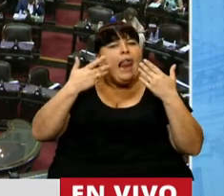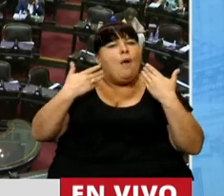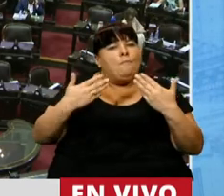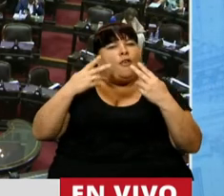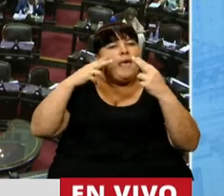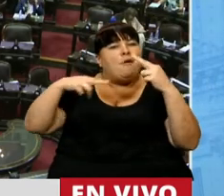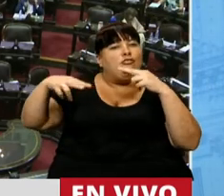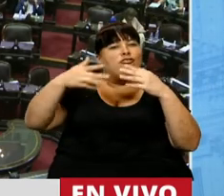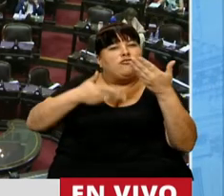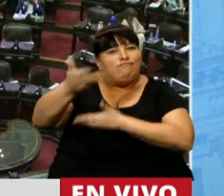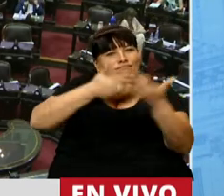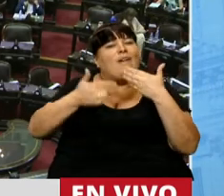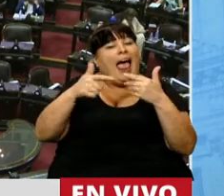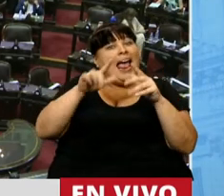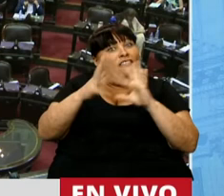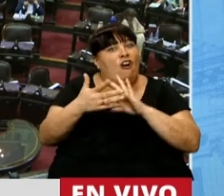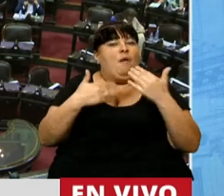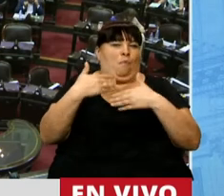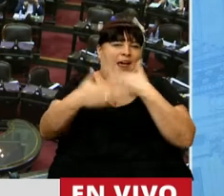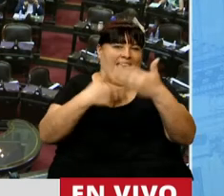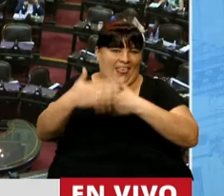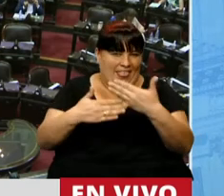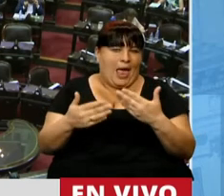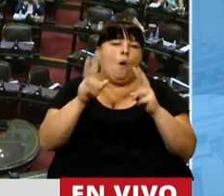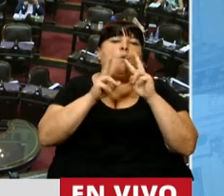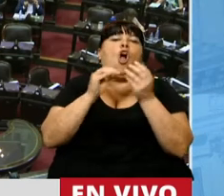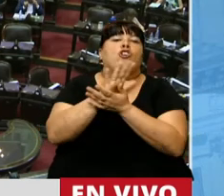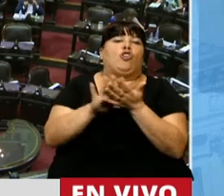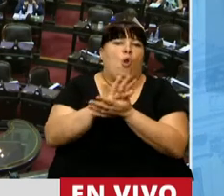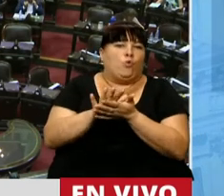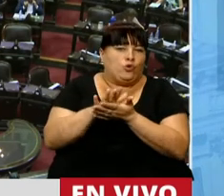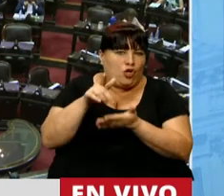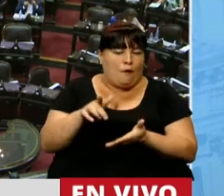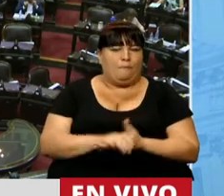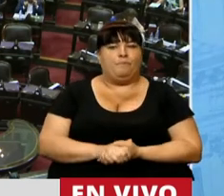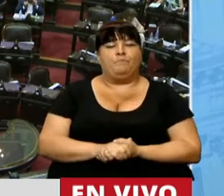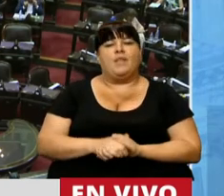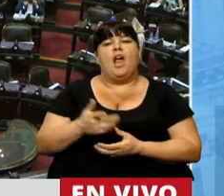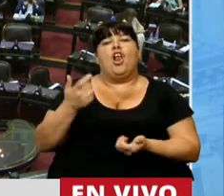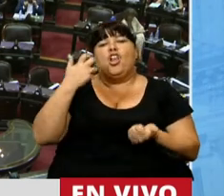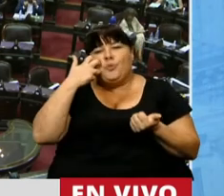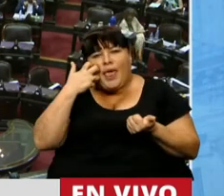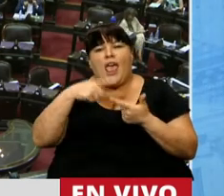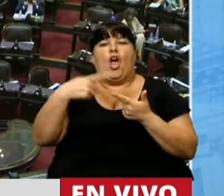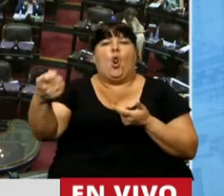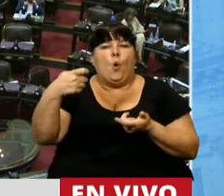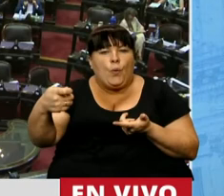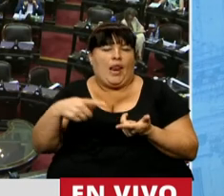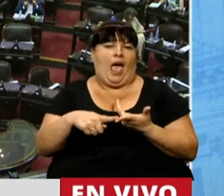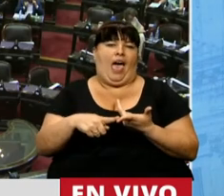creo que ahí podemos empezar a transitar un camino que intente encontrar soluciones a estas cosas. Nuestros abuelos, nuestros